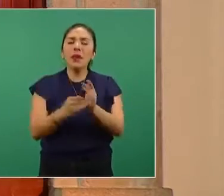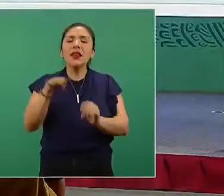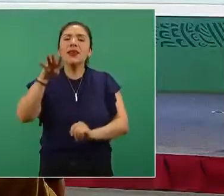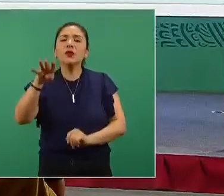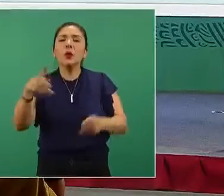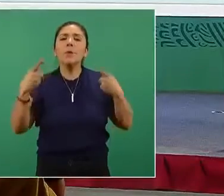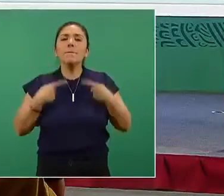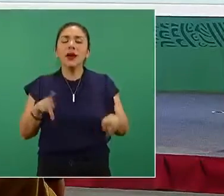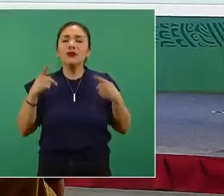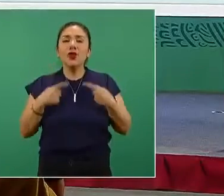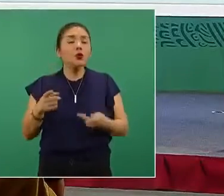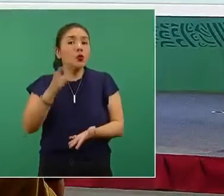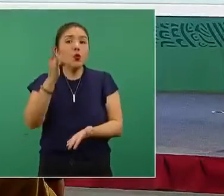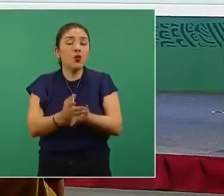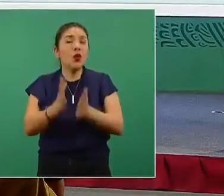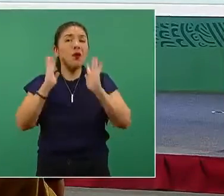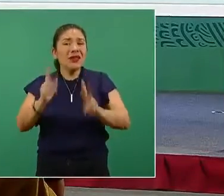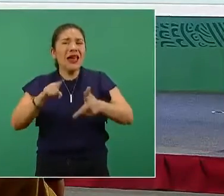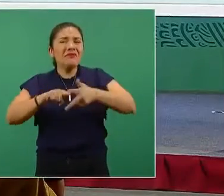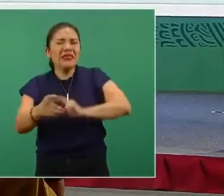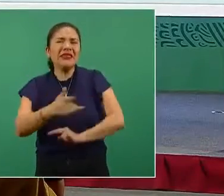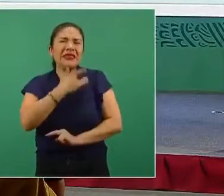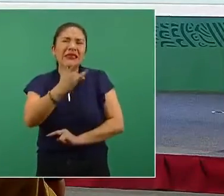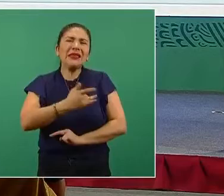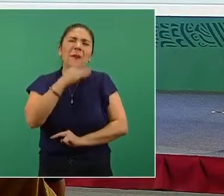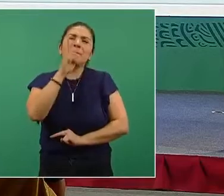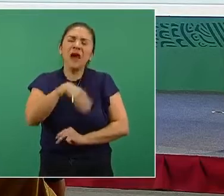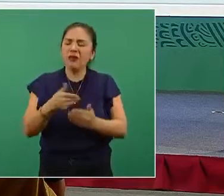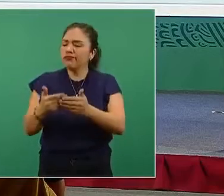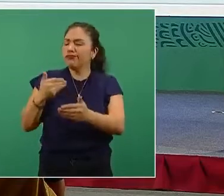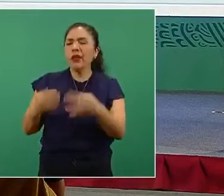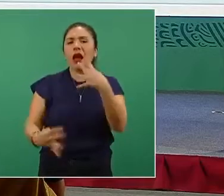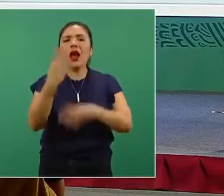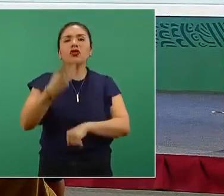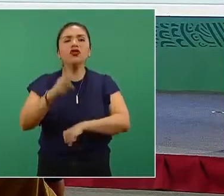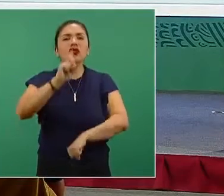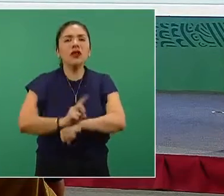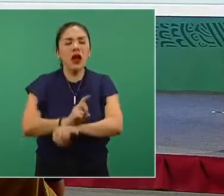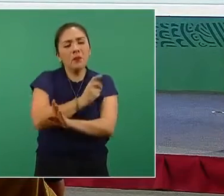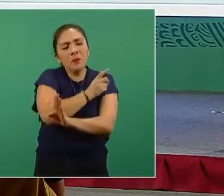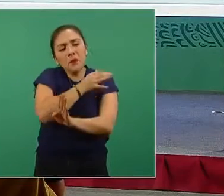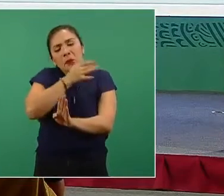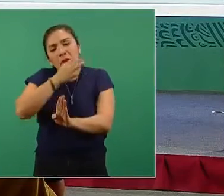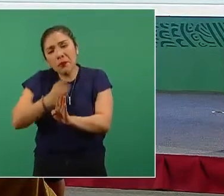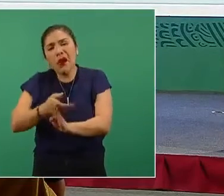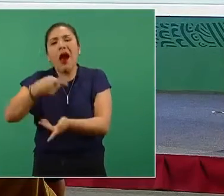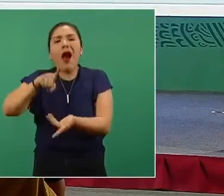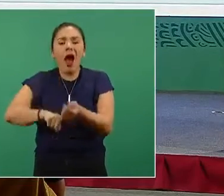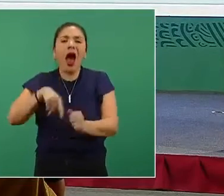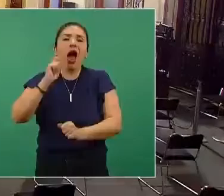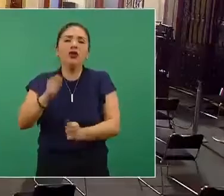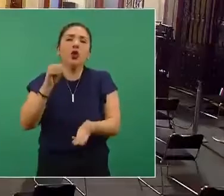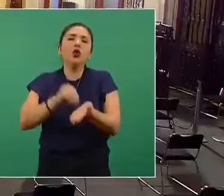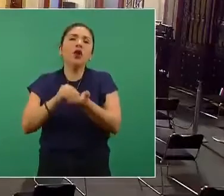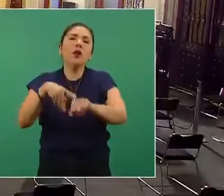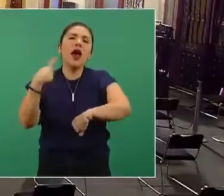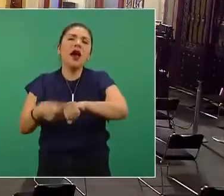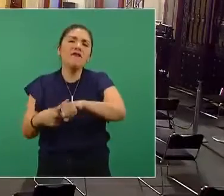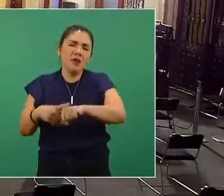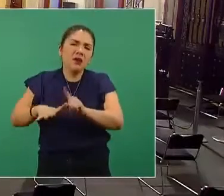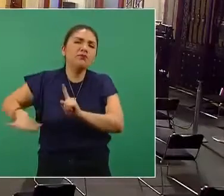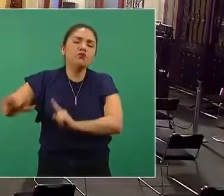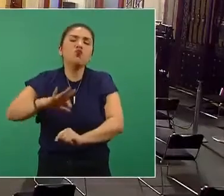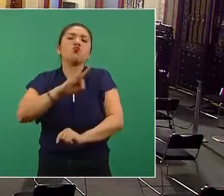35.019 personas son las que iniciaron con signos y síntomas en los últimos 14 días y por lo tanto conforman la actividad